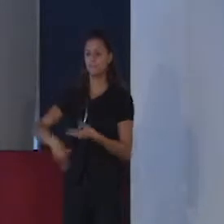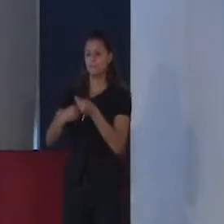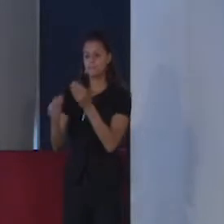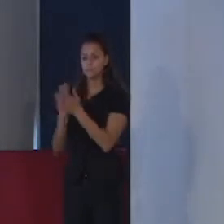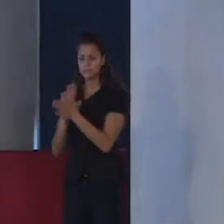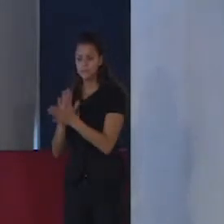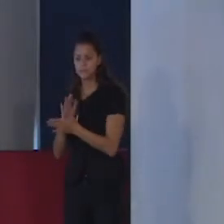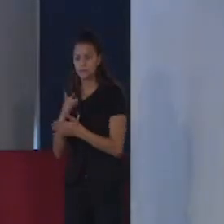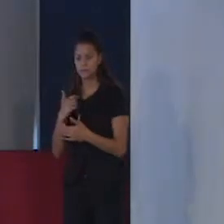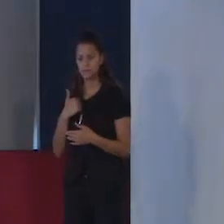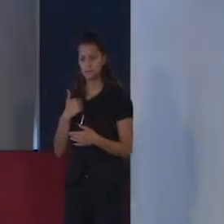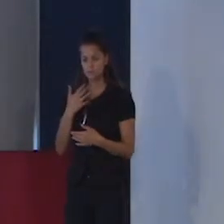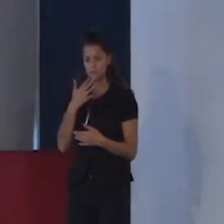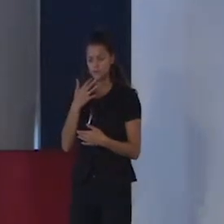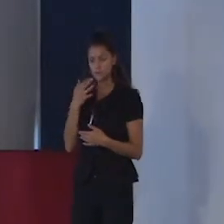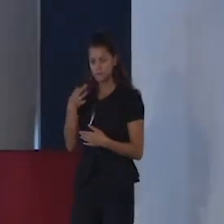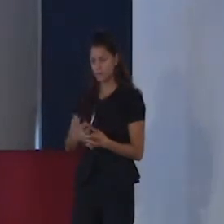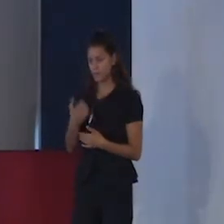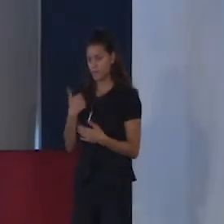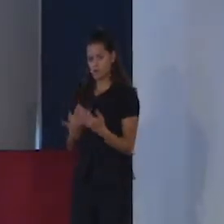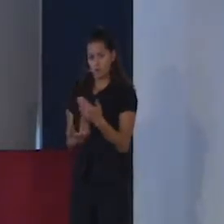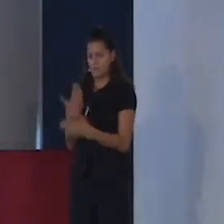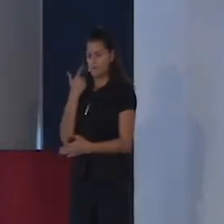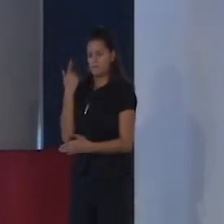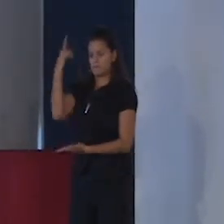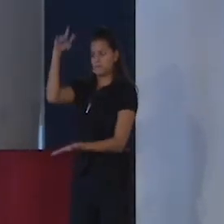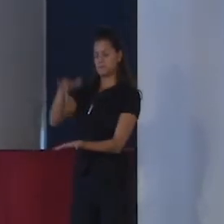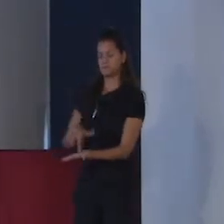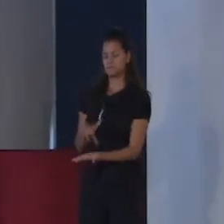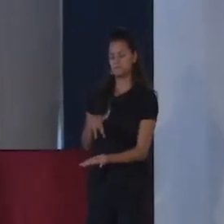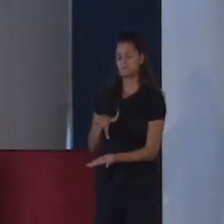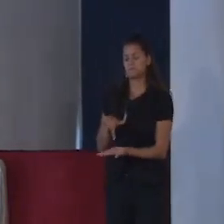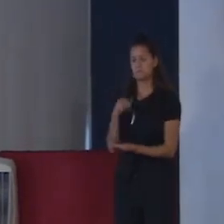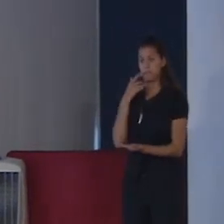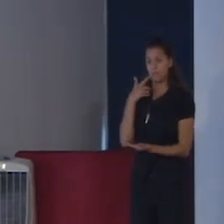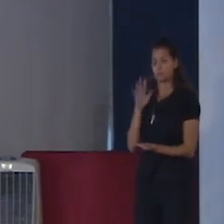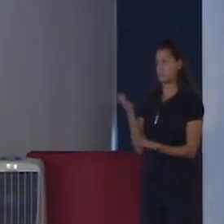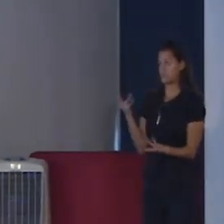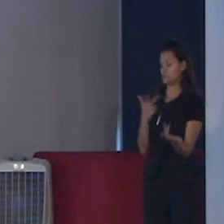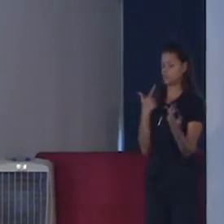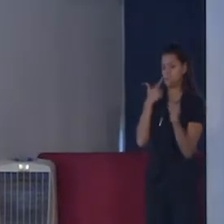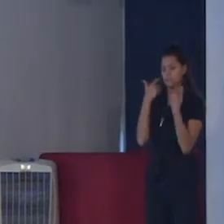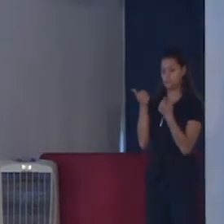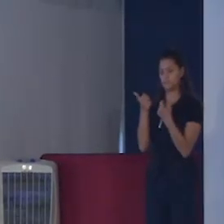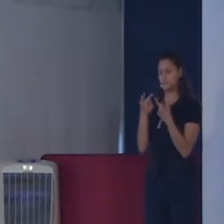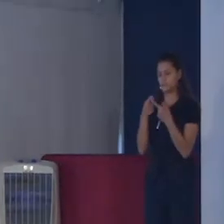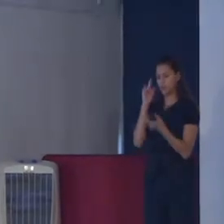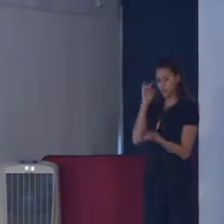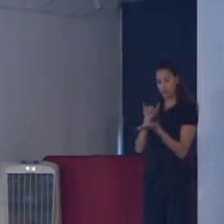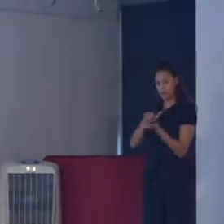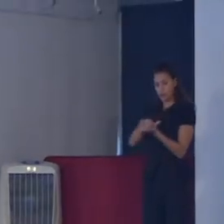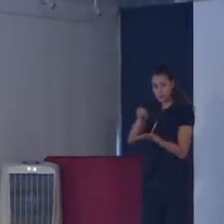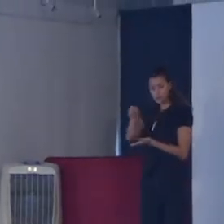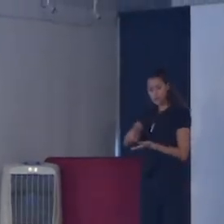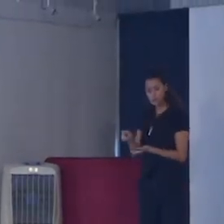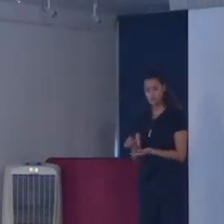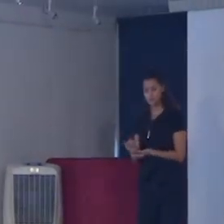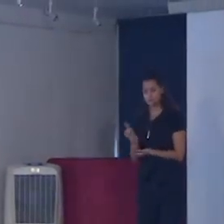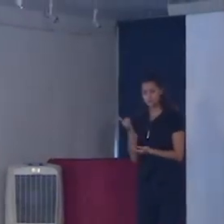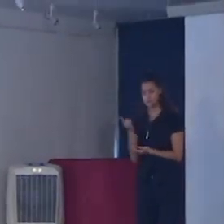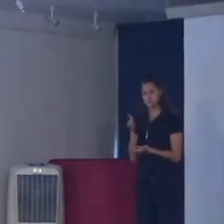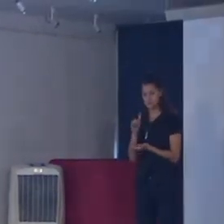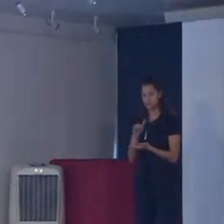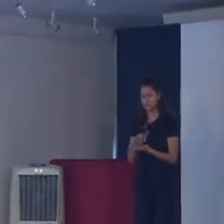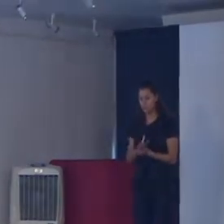yo la verdad soy un poco nueva en este espacio y me parece muy enriquecedor, pero creo que eso es lo que también se necesita. Yo creo que es